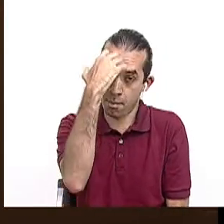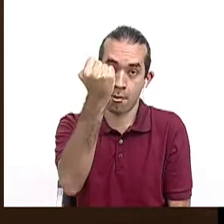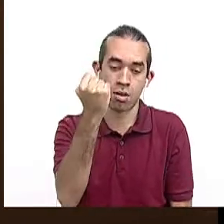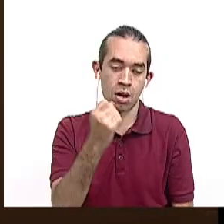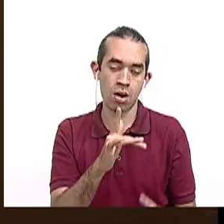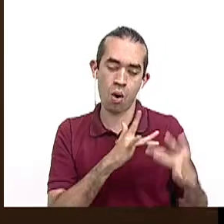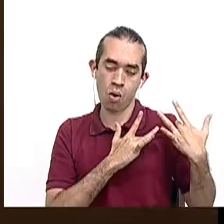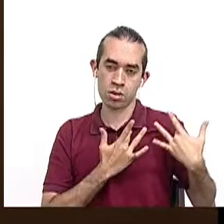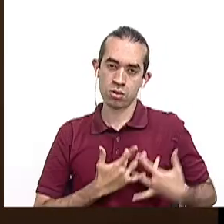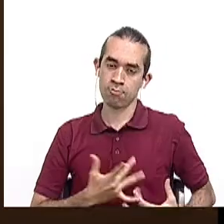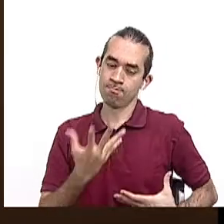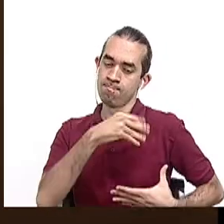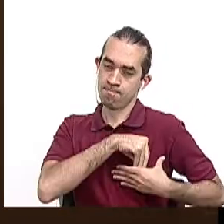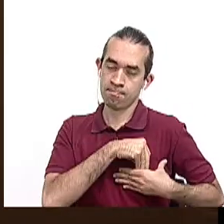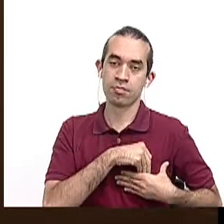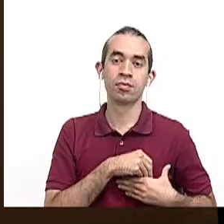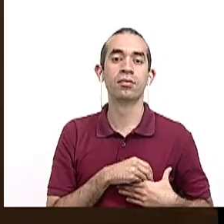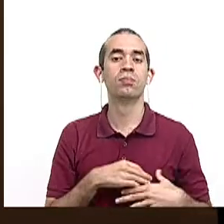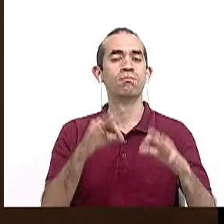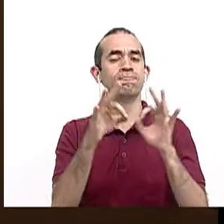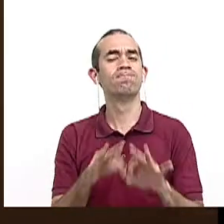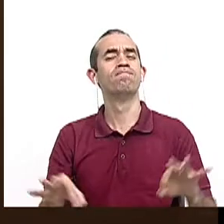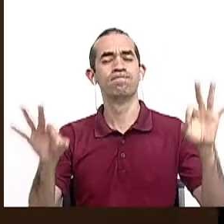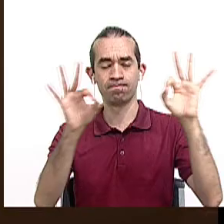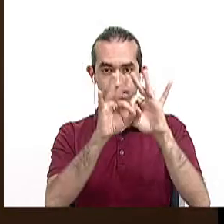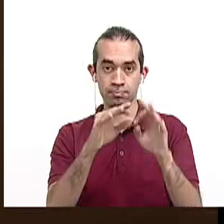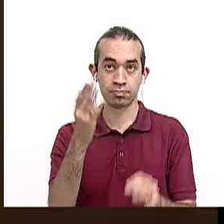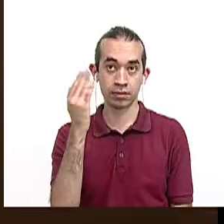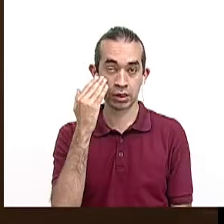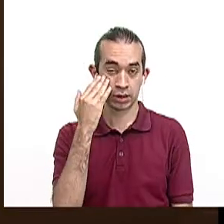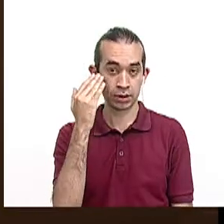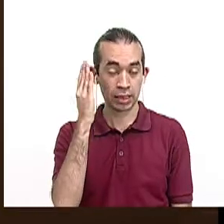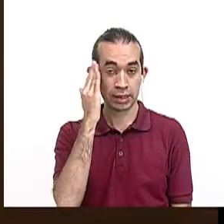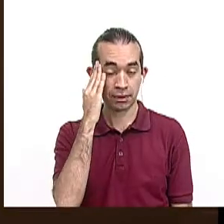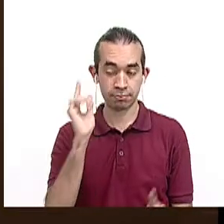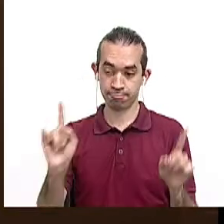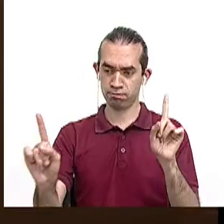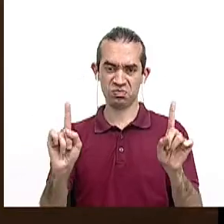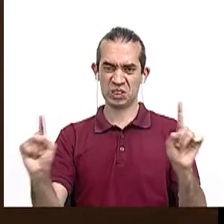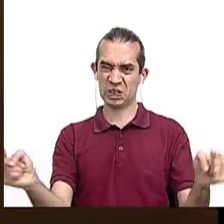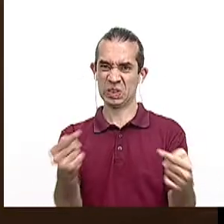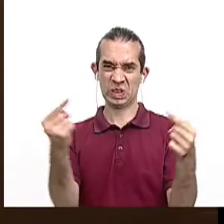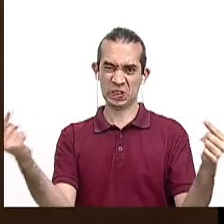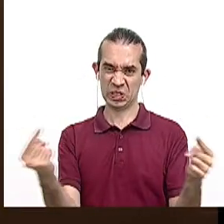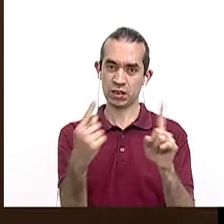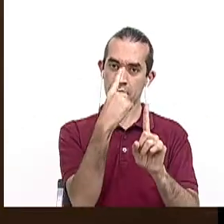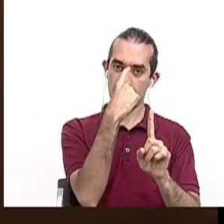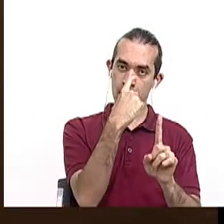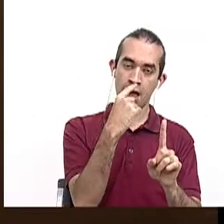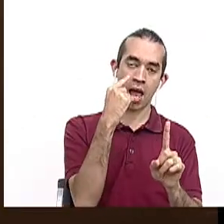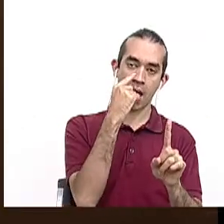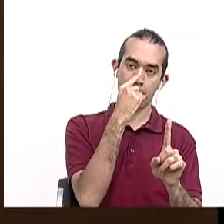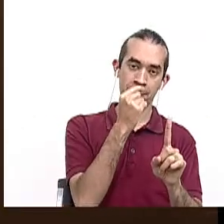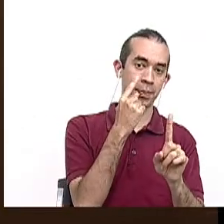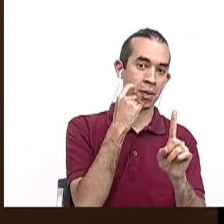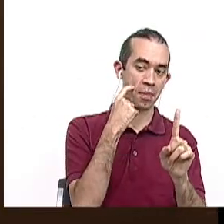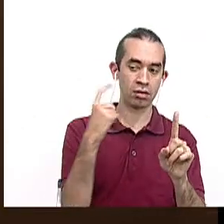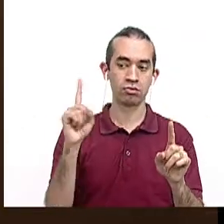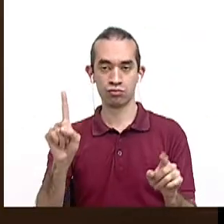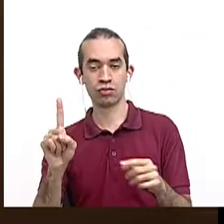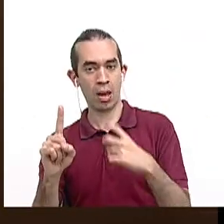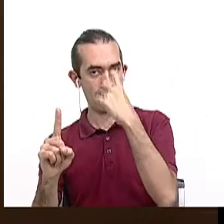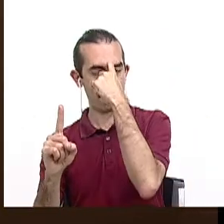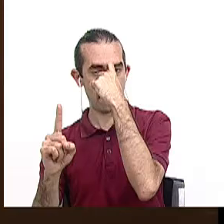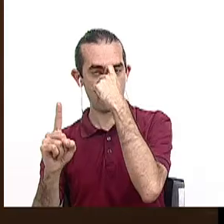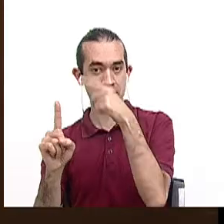corazón. Algo extraordinario de mencionar es que a pesar de la rivalidad política entre Calderón y Figueres,